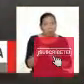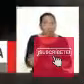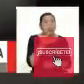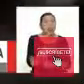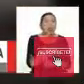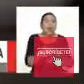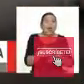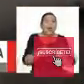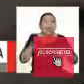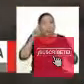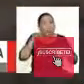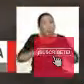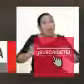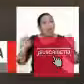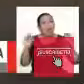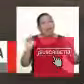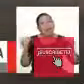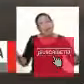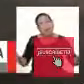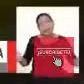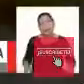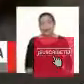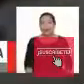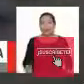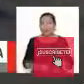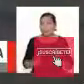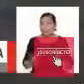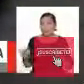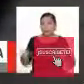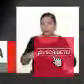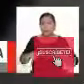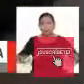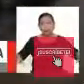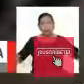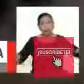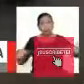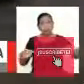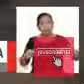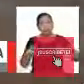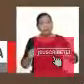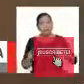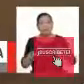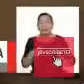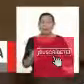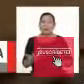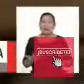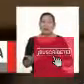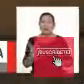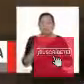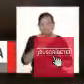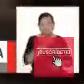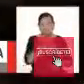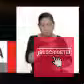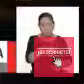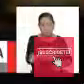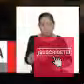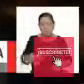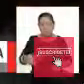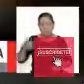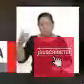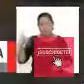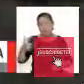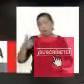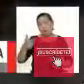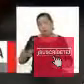denuncia ante la comisaría. Agentes cercaron la escena del crimen donde se hallaron al menos 3 casquillos producto de